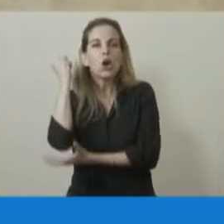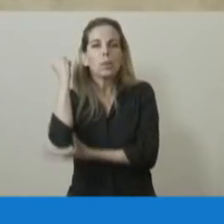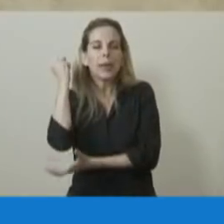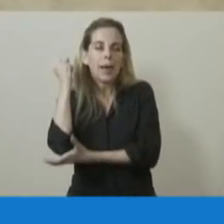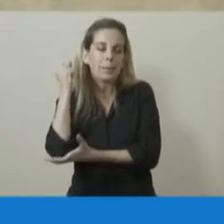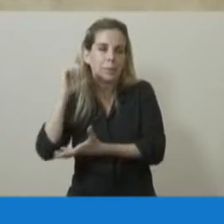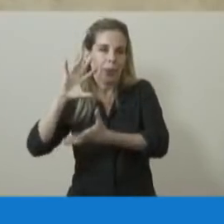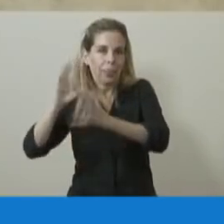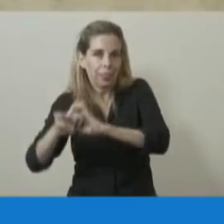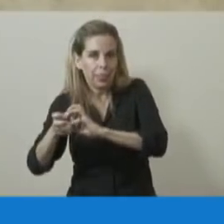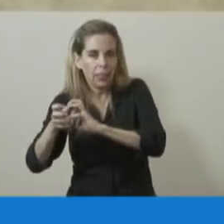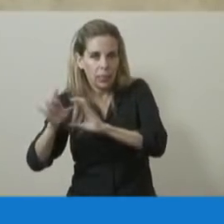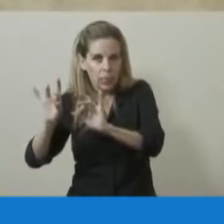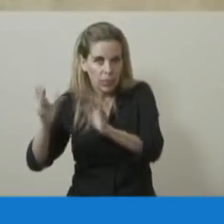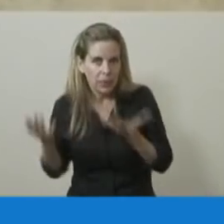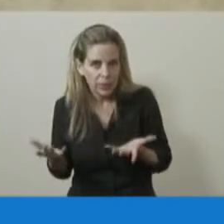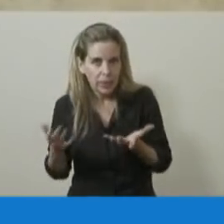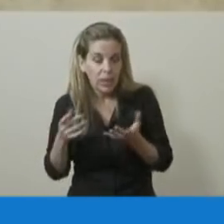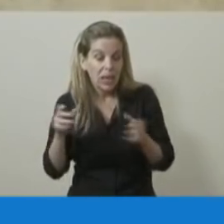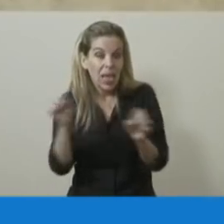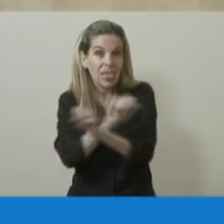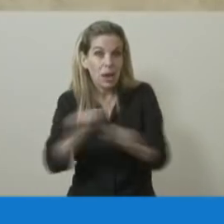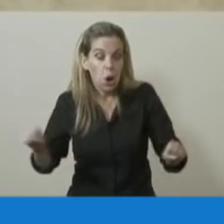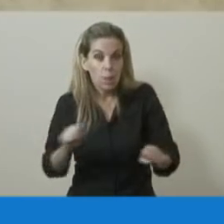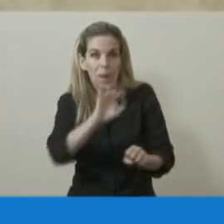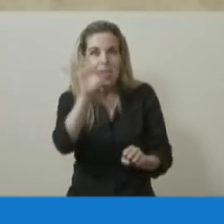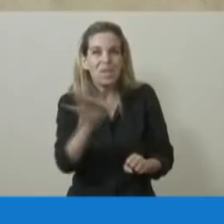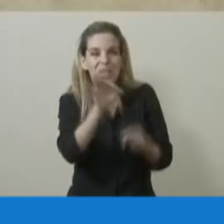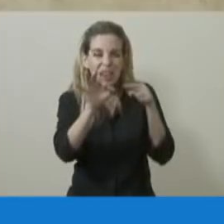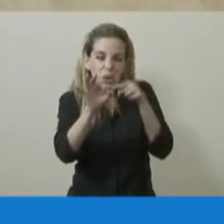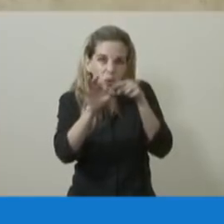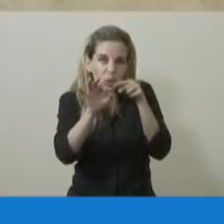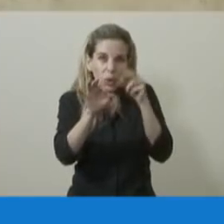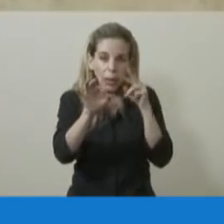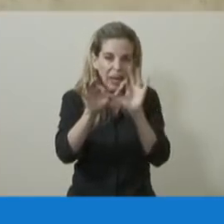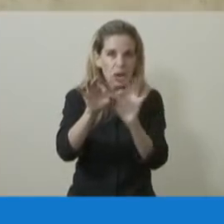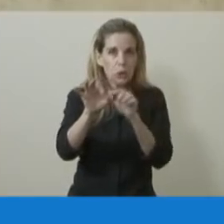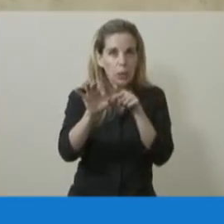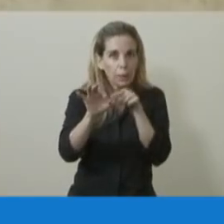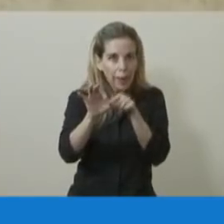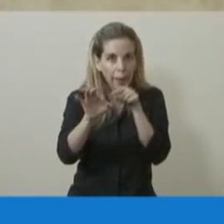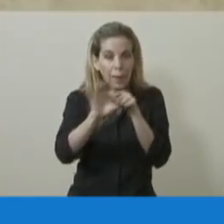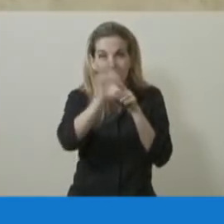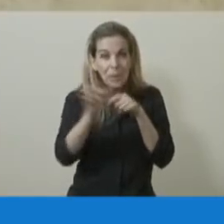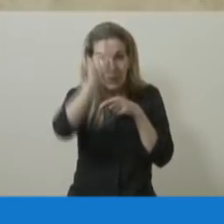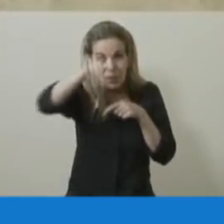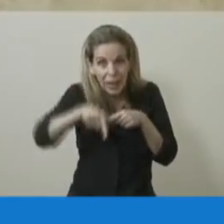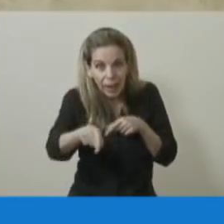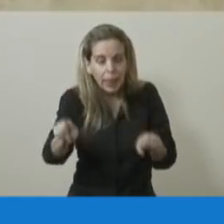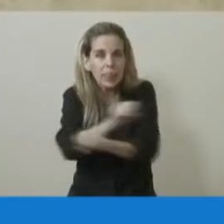frágil, que un virus imperceptible a la vista humana es capaz de desmoronar